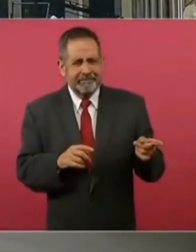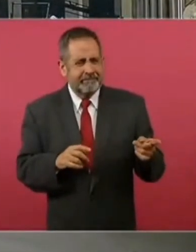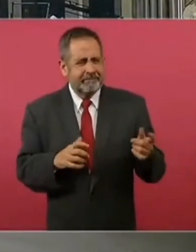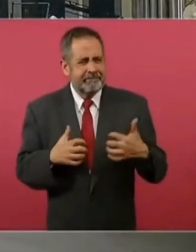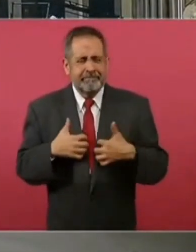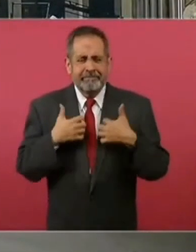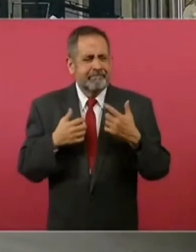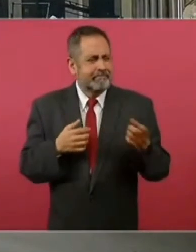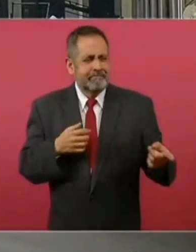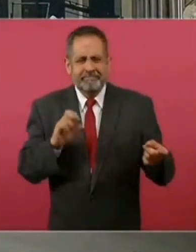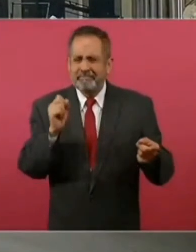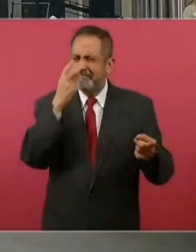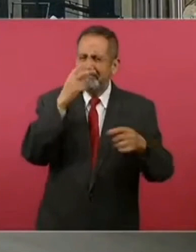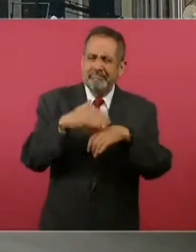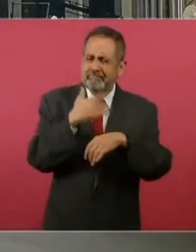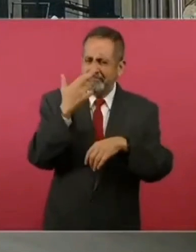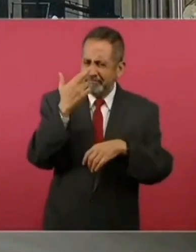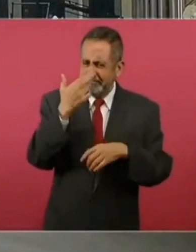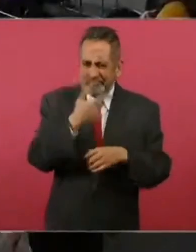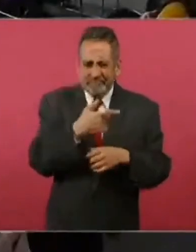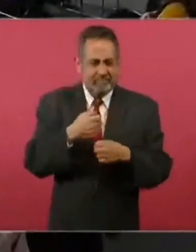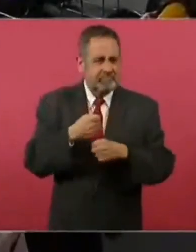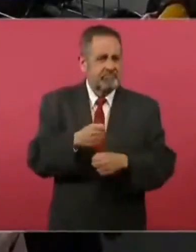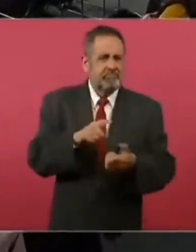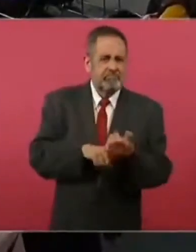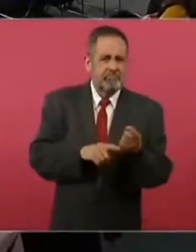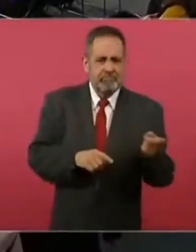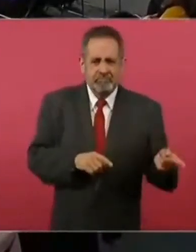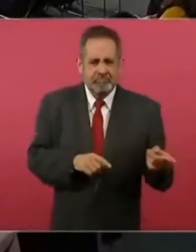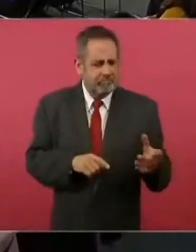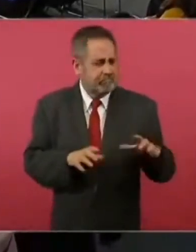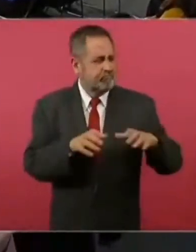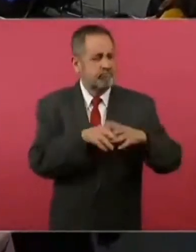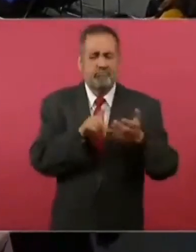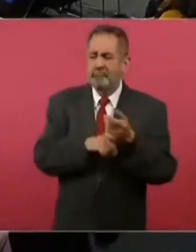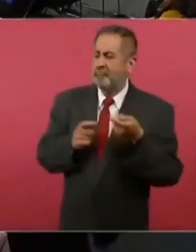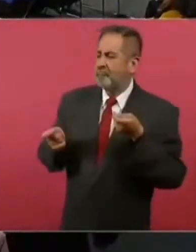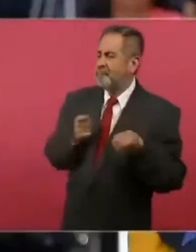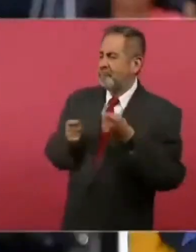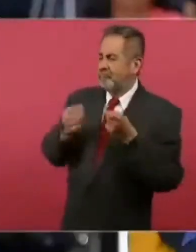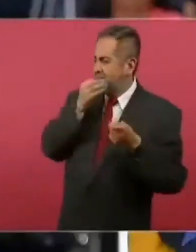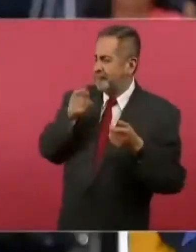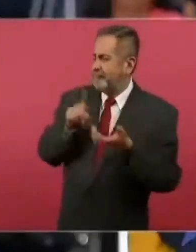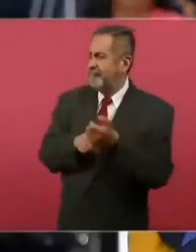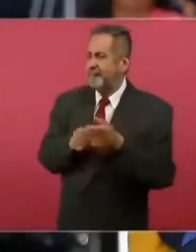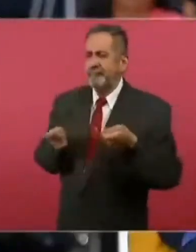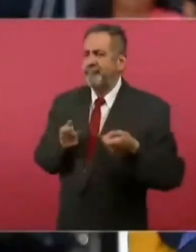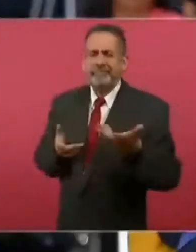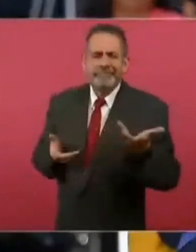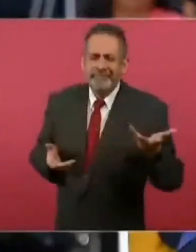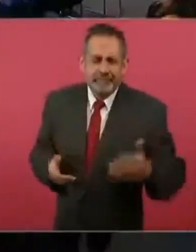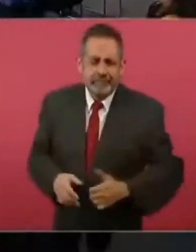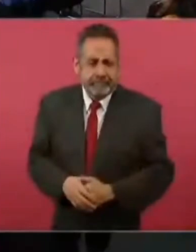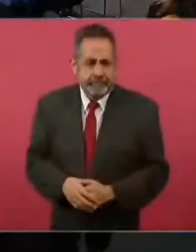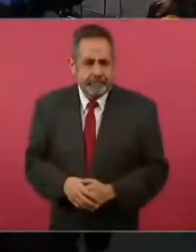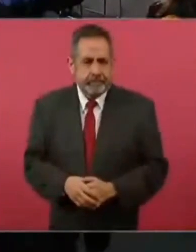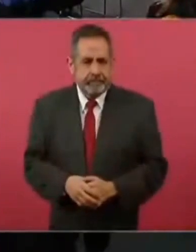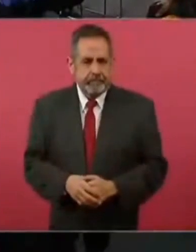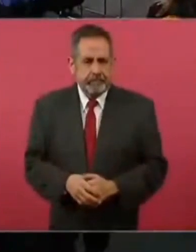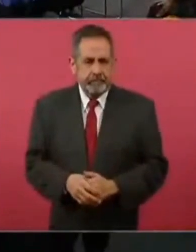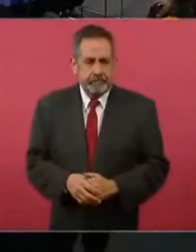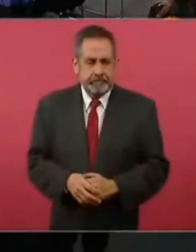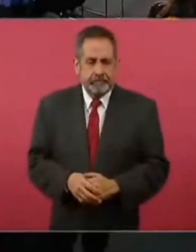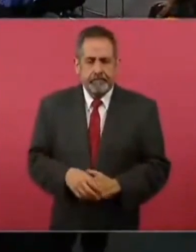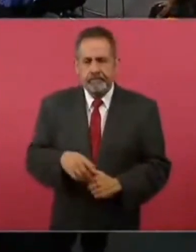a estos grupos de poder económico, fáctico, que exista este espacio? Por